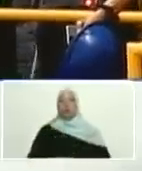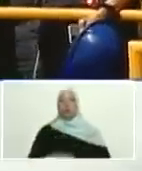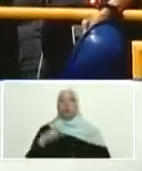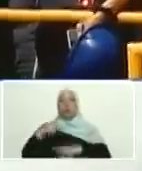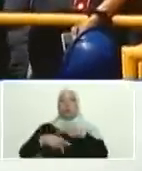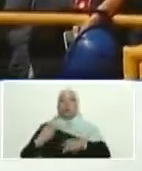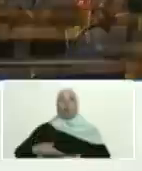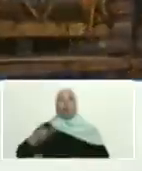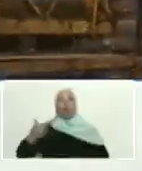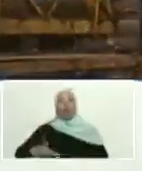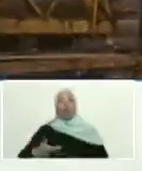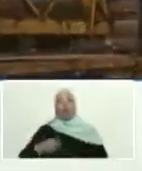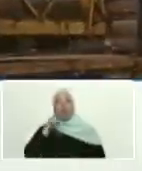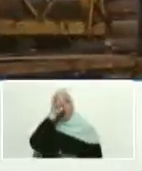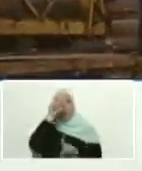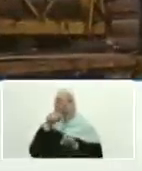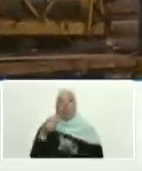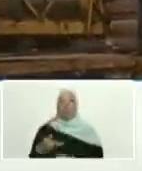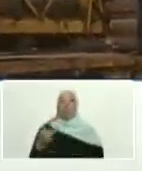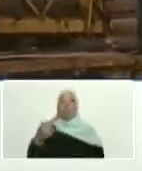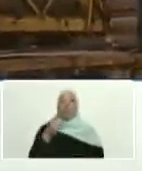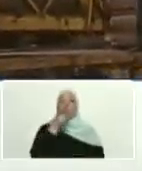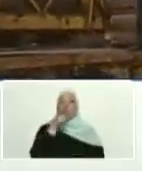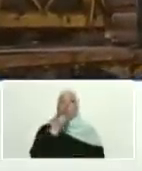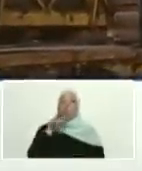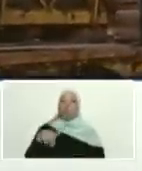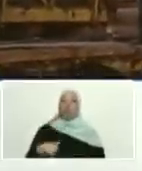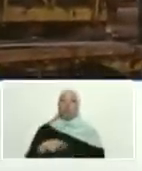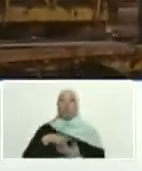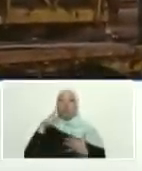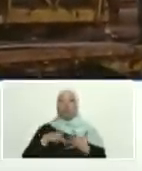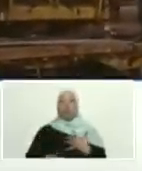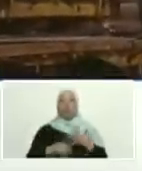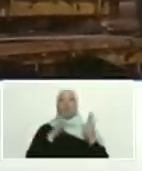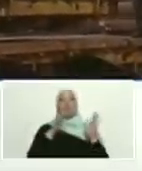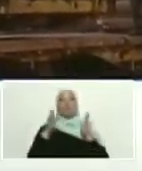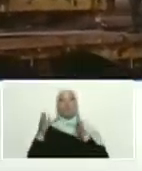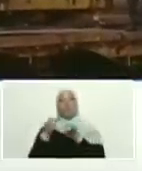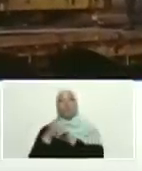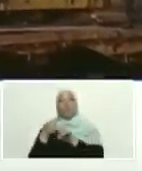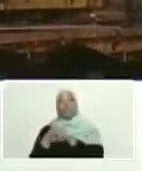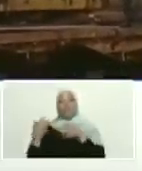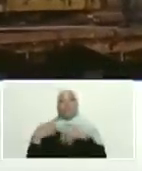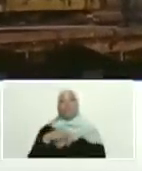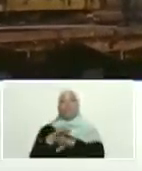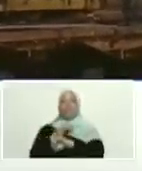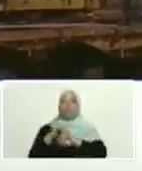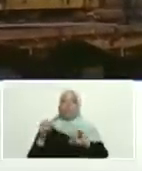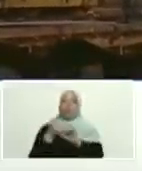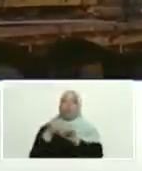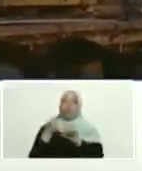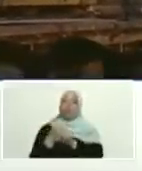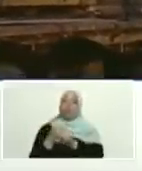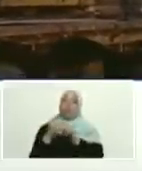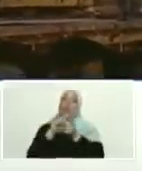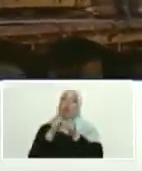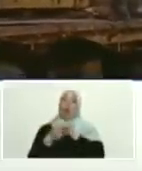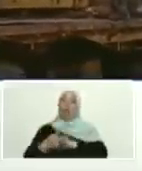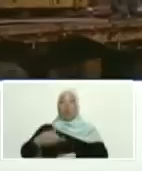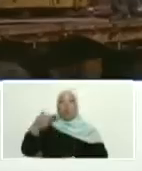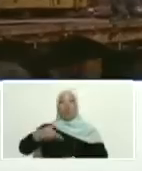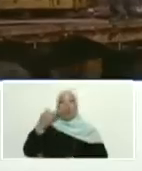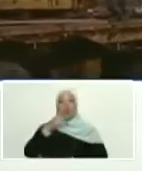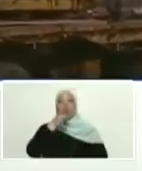que es importante señalar, presidente, el plan refractario, el plan independencia refractaria como sustitución de